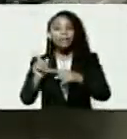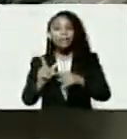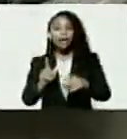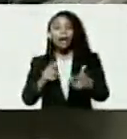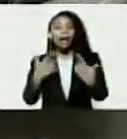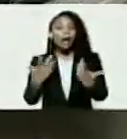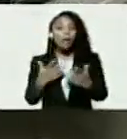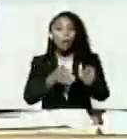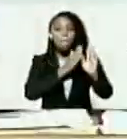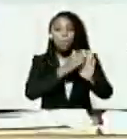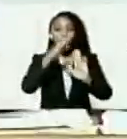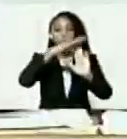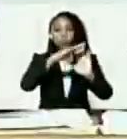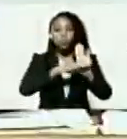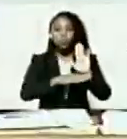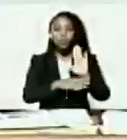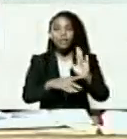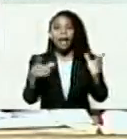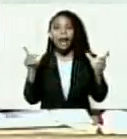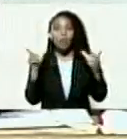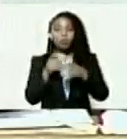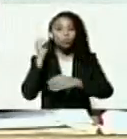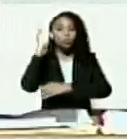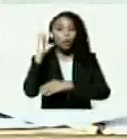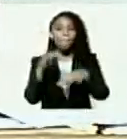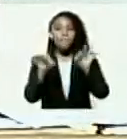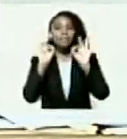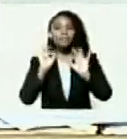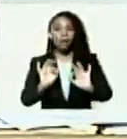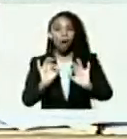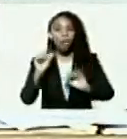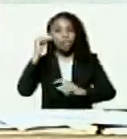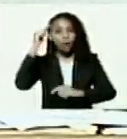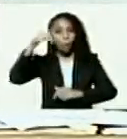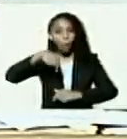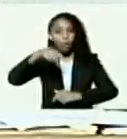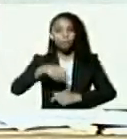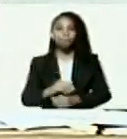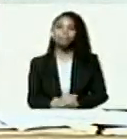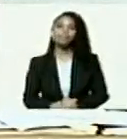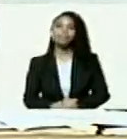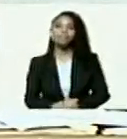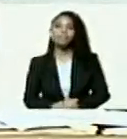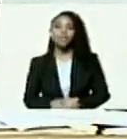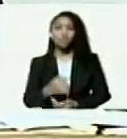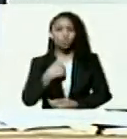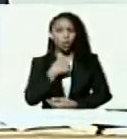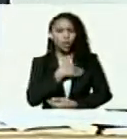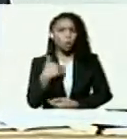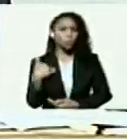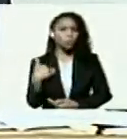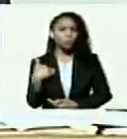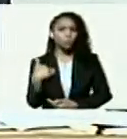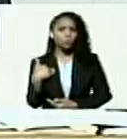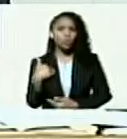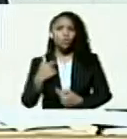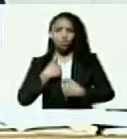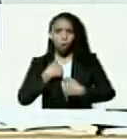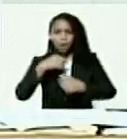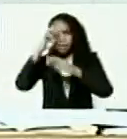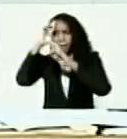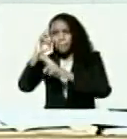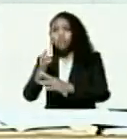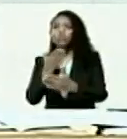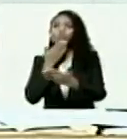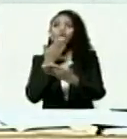queda aprobado el orden del día de la sesión especial del día de hoy. Yo quisiera, con todo respeto,